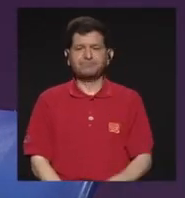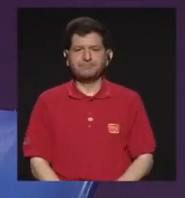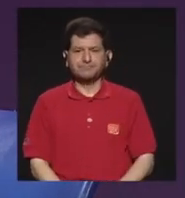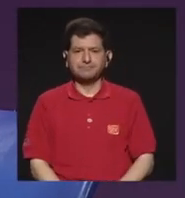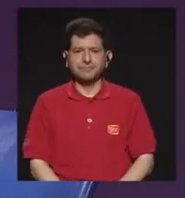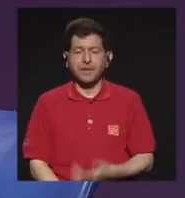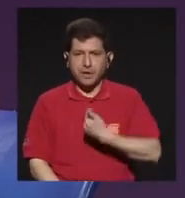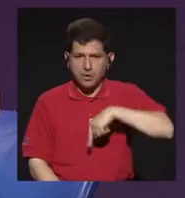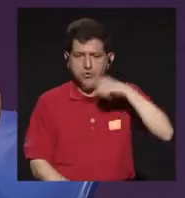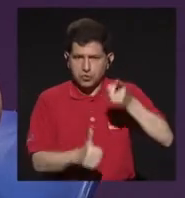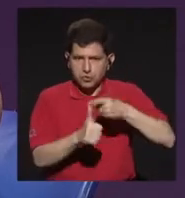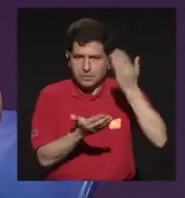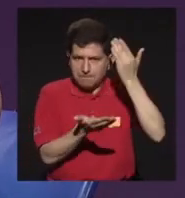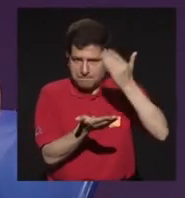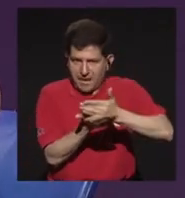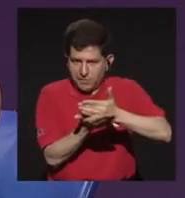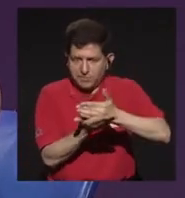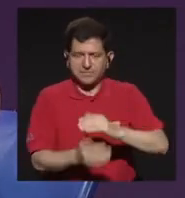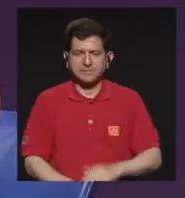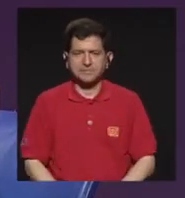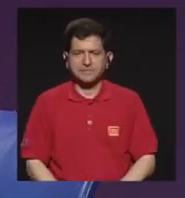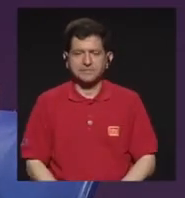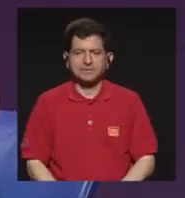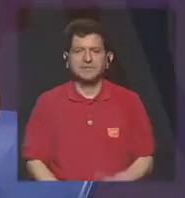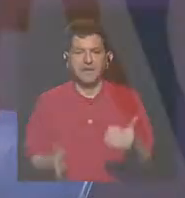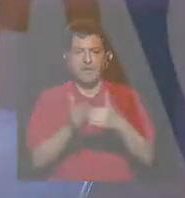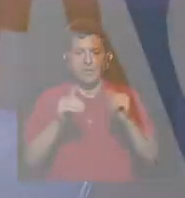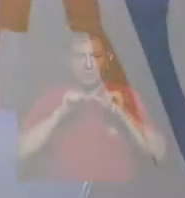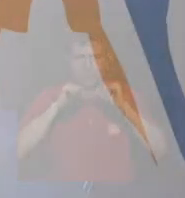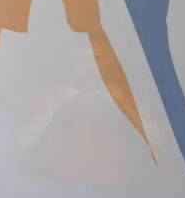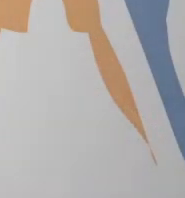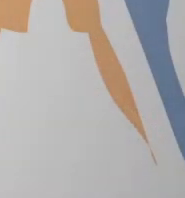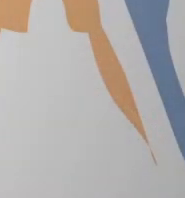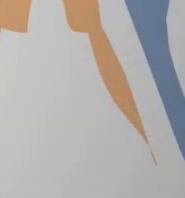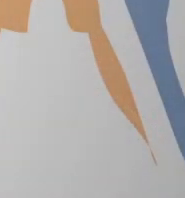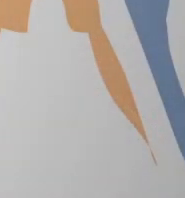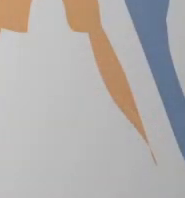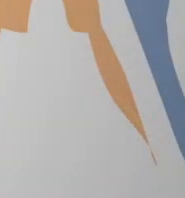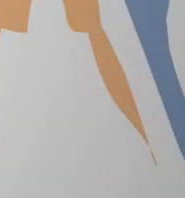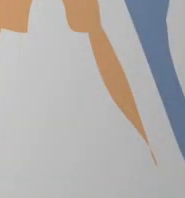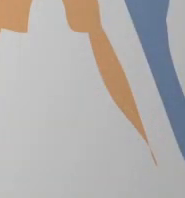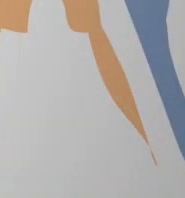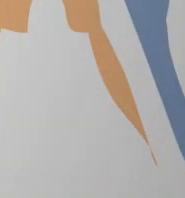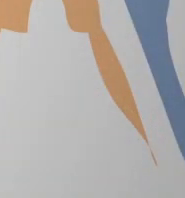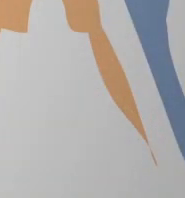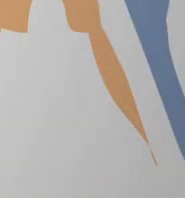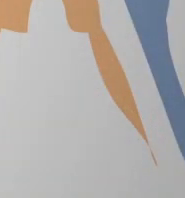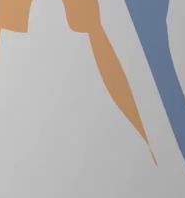hacer nuestro primer corte y estamos de regreso en un minuto.